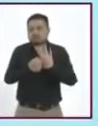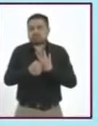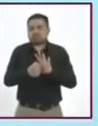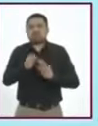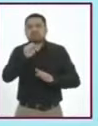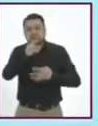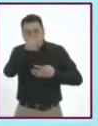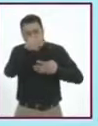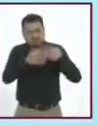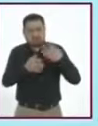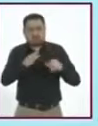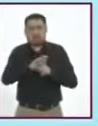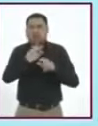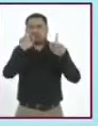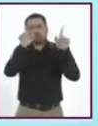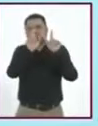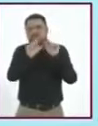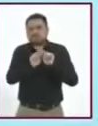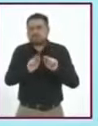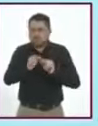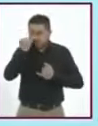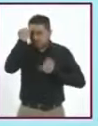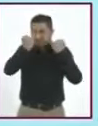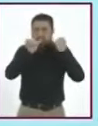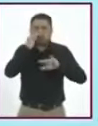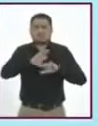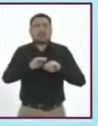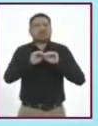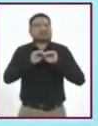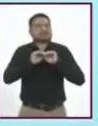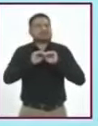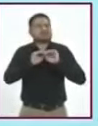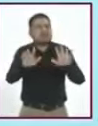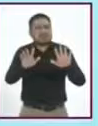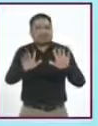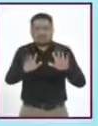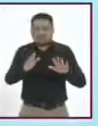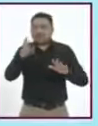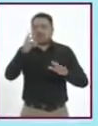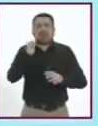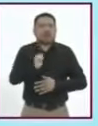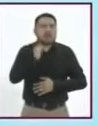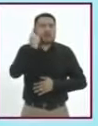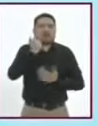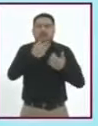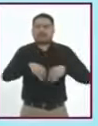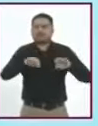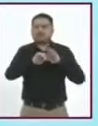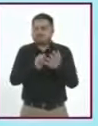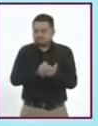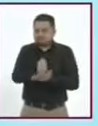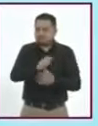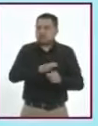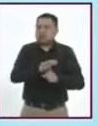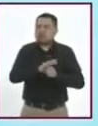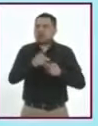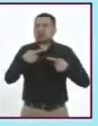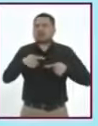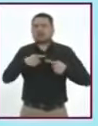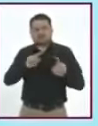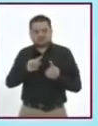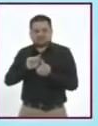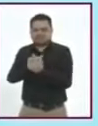se caracteriza por su brevedad, ideas claras y jerarquizadas. Algo importante es determinar a qué público estará